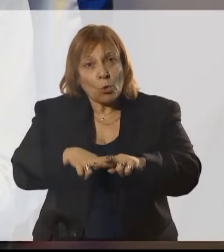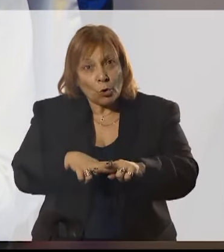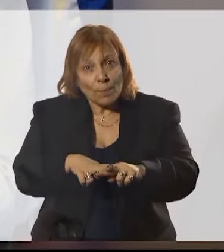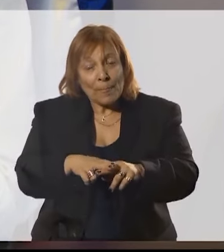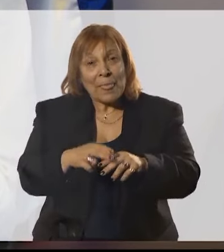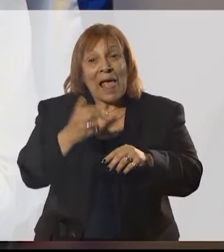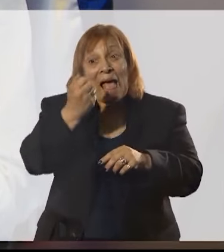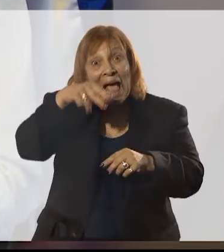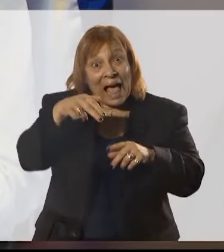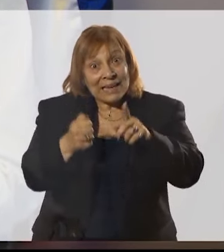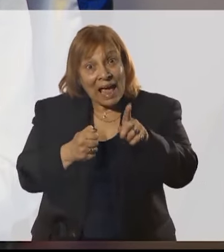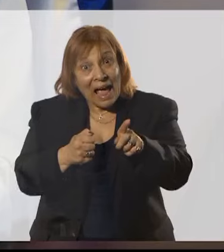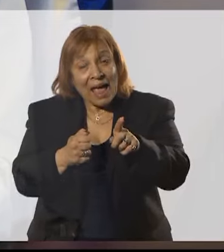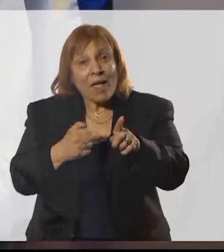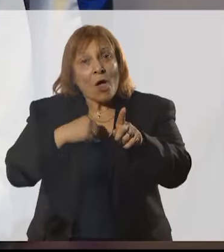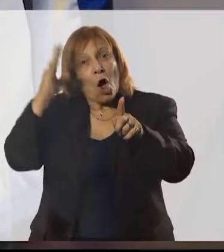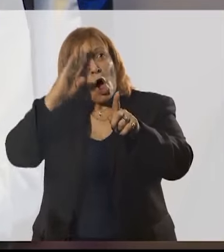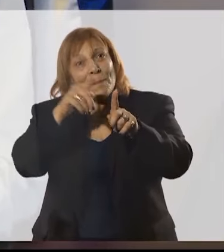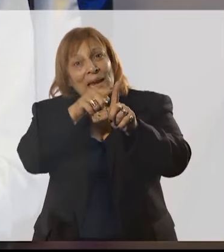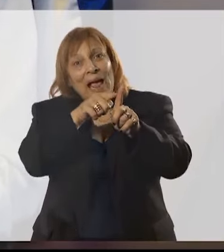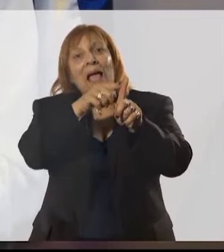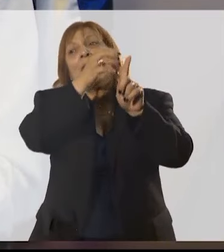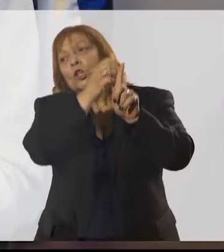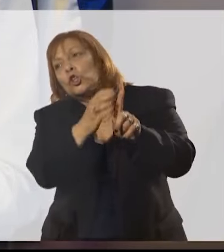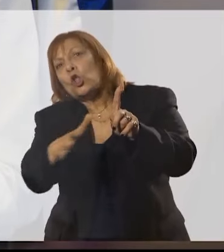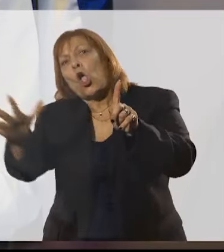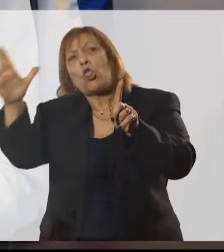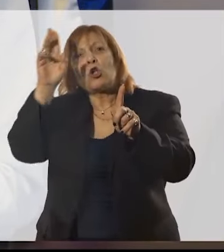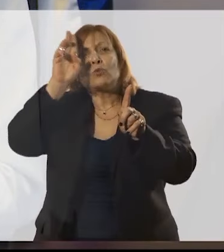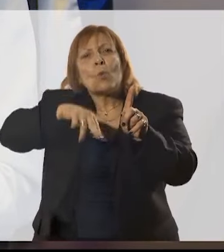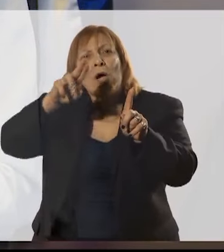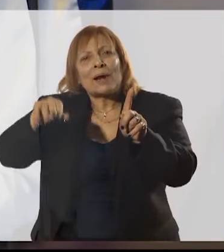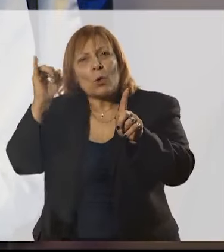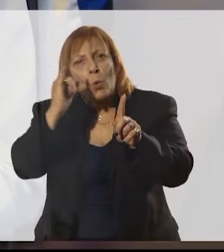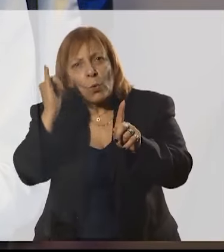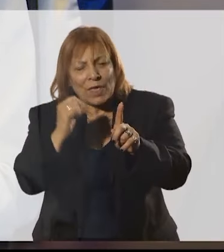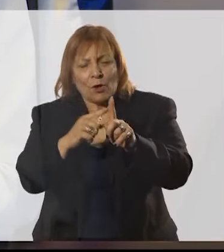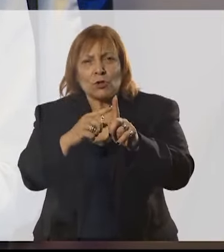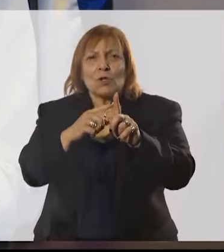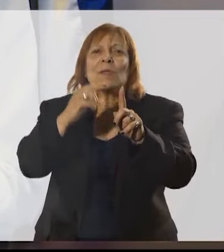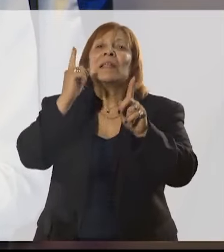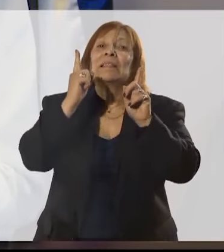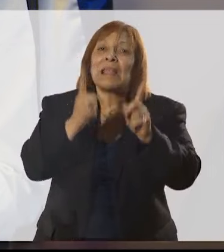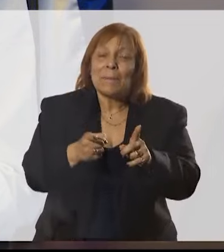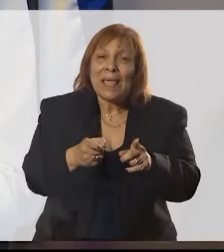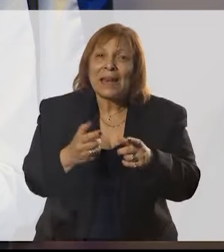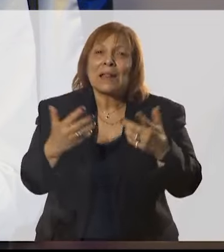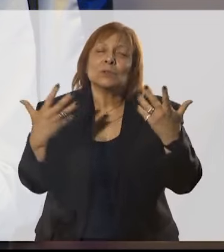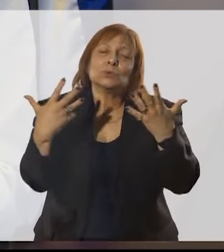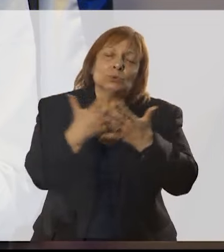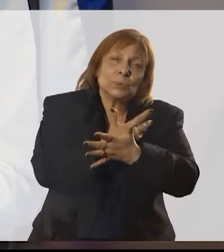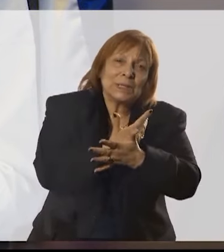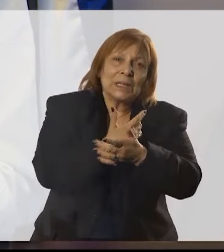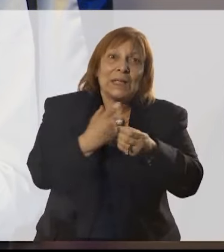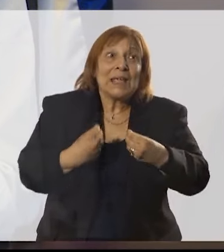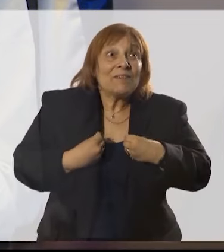1944 en Ana nuestro homenaje a todas las víctimas del holocausto a las que murieron